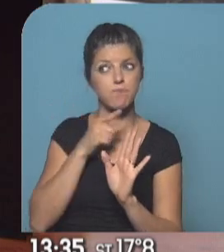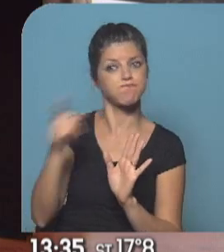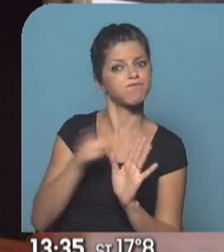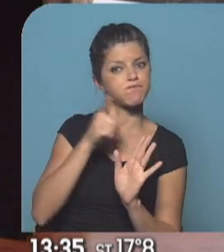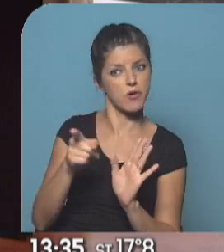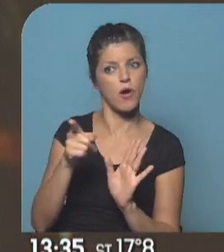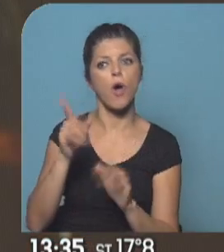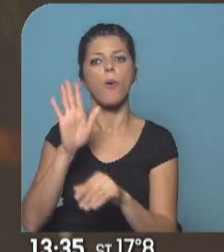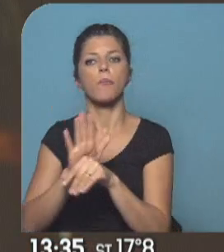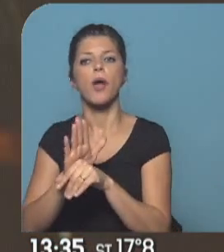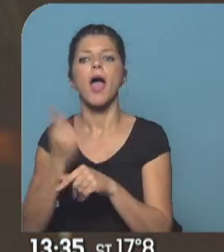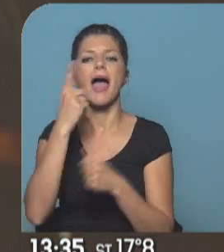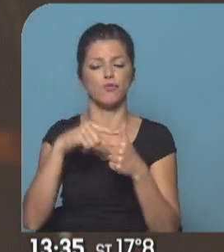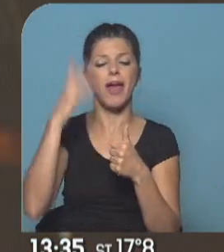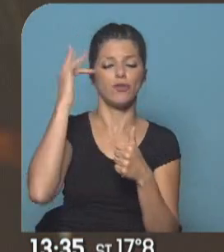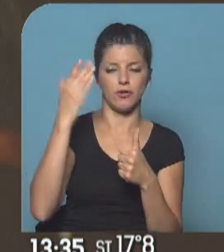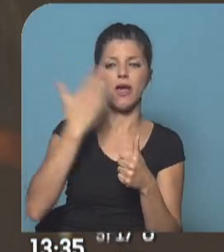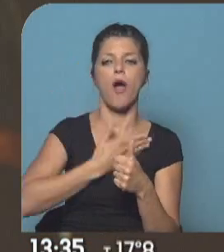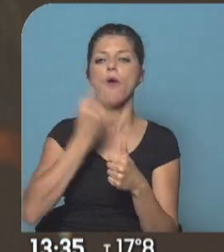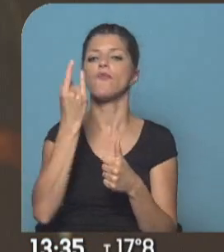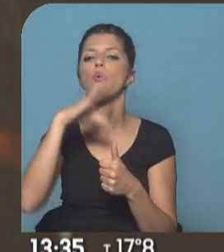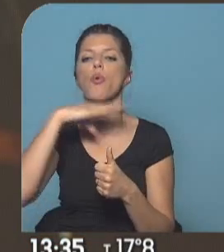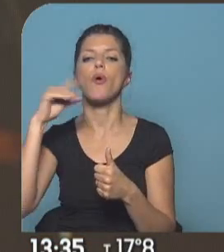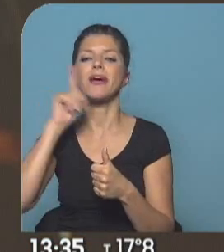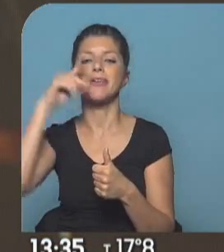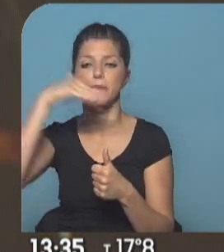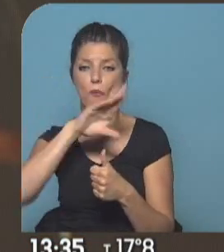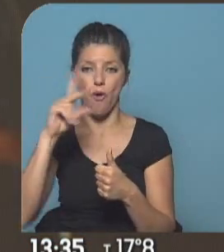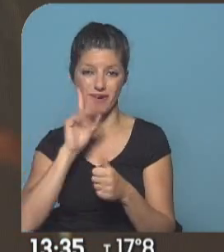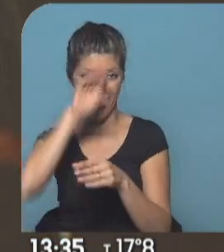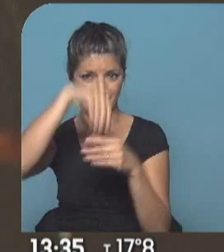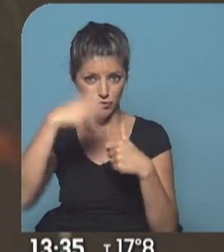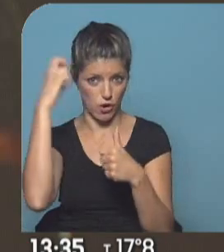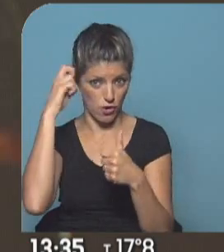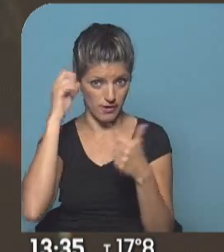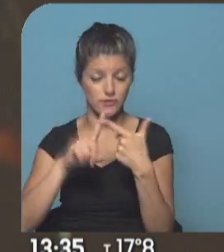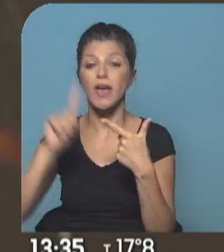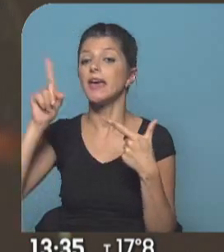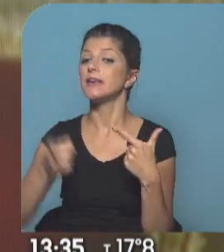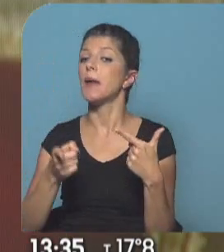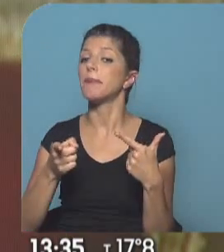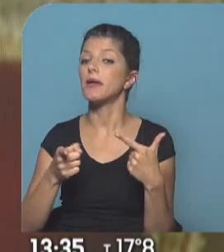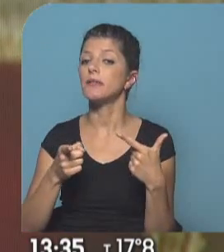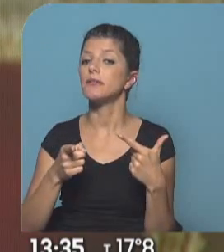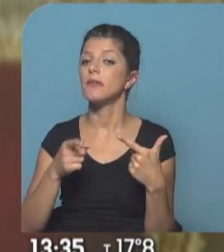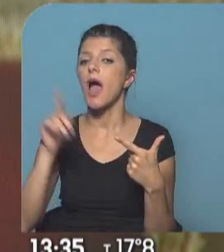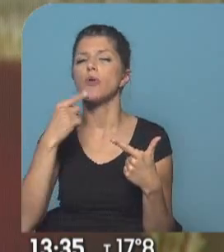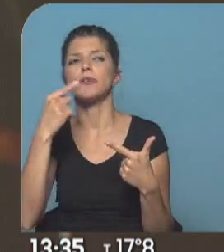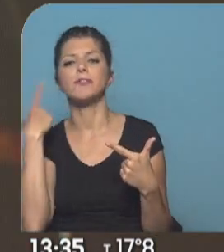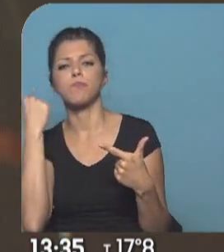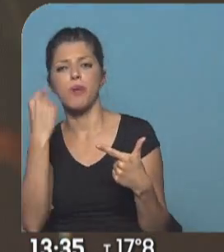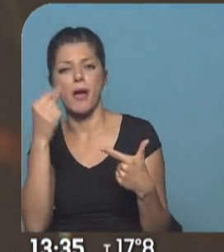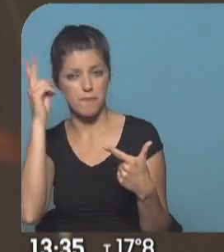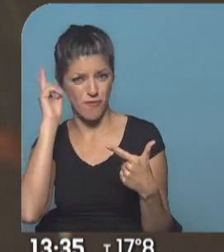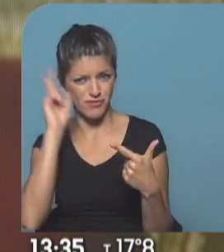el fujimorismo por Sí. un lado en el Parlamento Sí. y tenemos por otro lado el fantasma de Sendero Luminoso que reaparece con una protesta